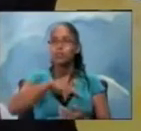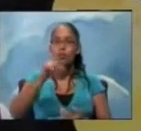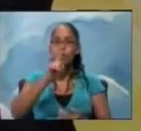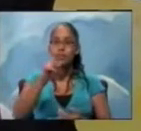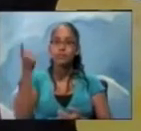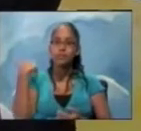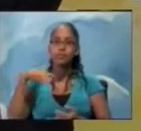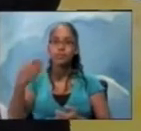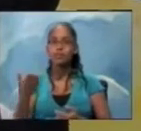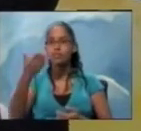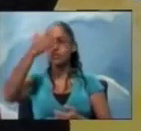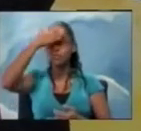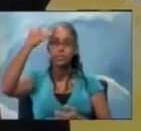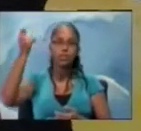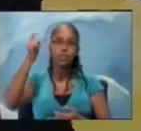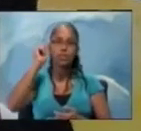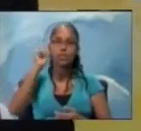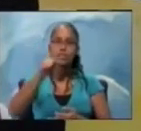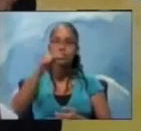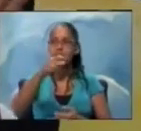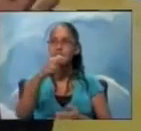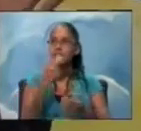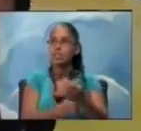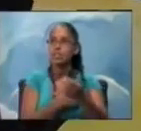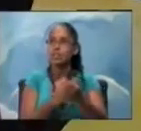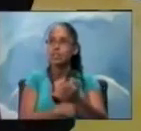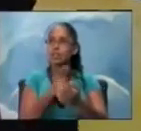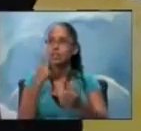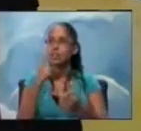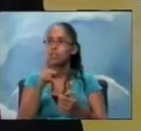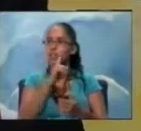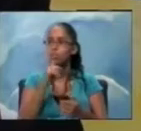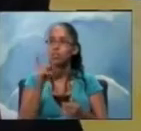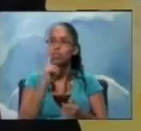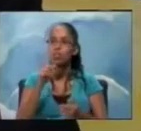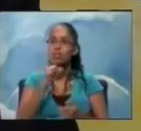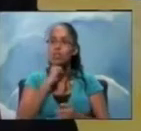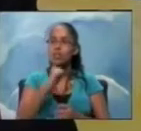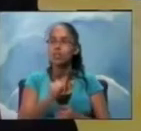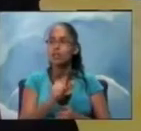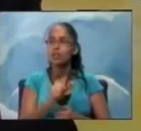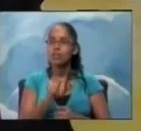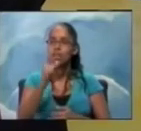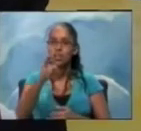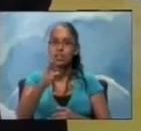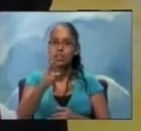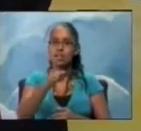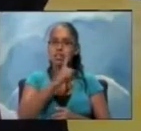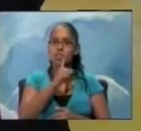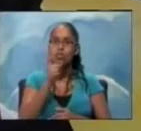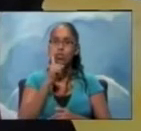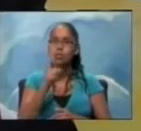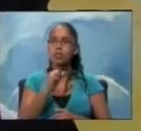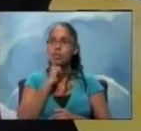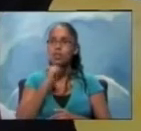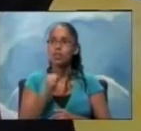olvidarlo. No sé si el hermano Puerta me corrobora el nombre. Creo que era el nombre de él era